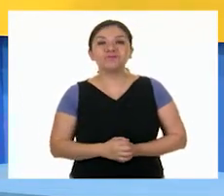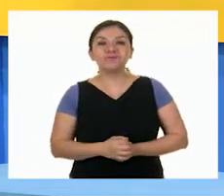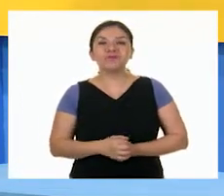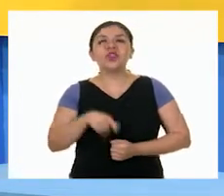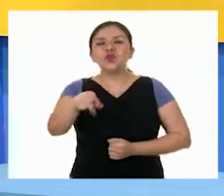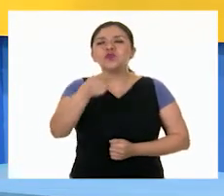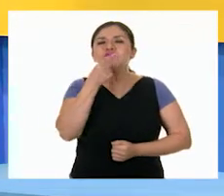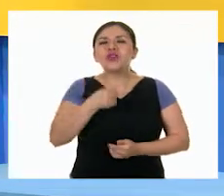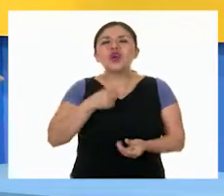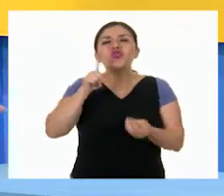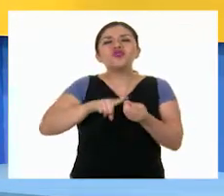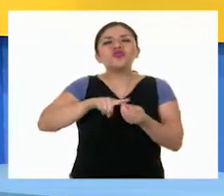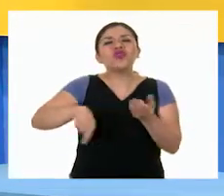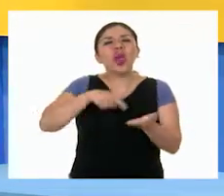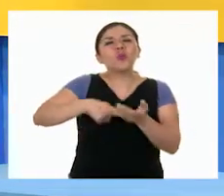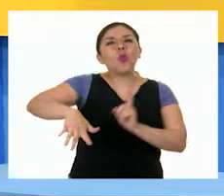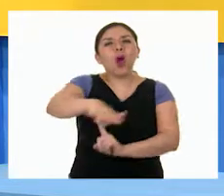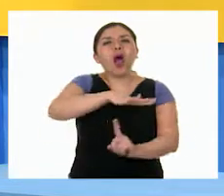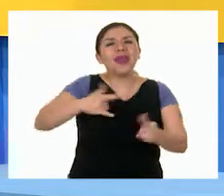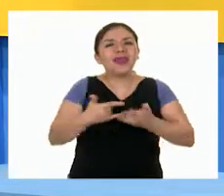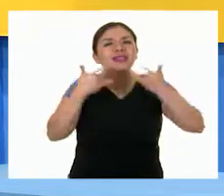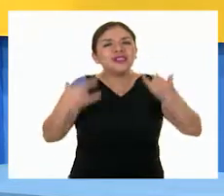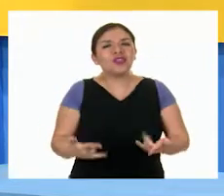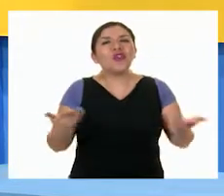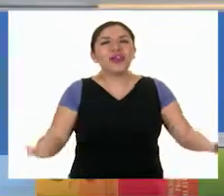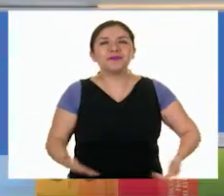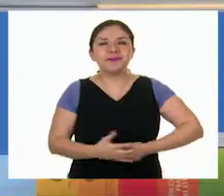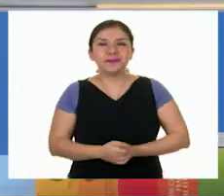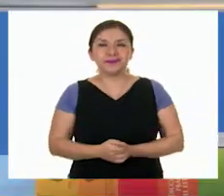nos dices del lugar en el que se desarrolla la historia?